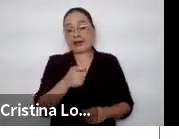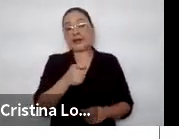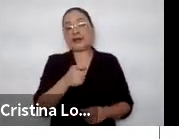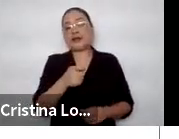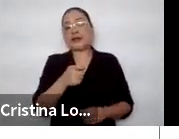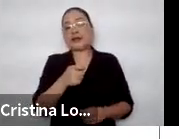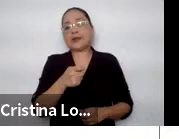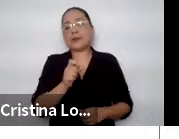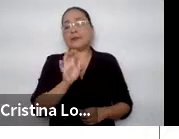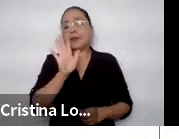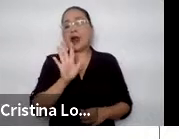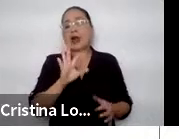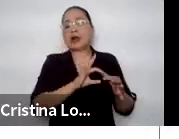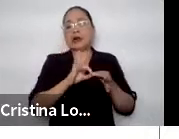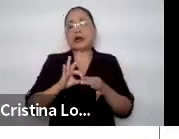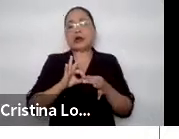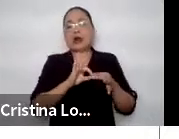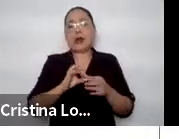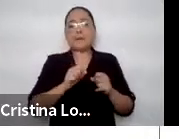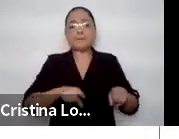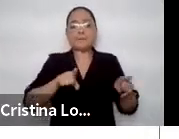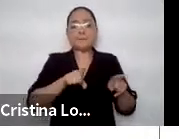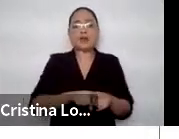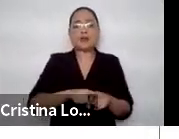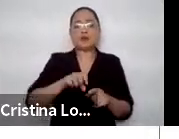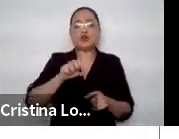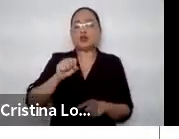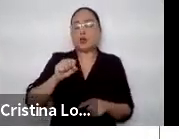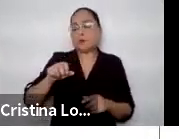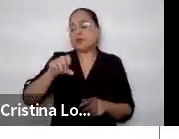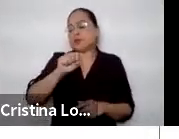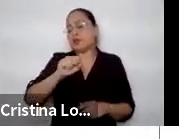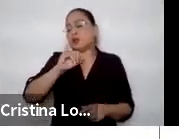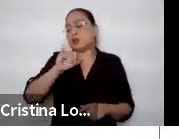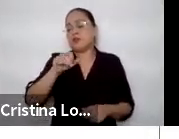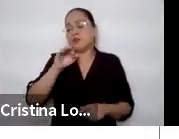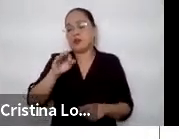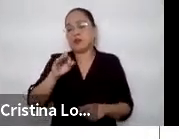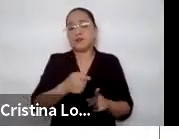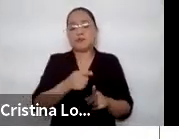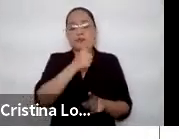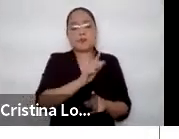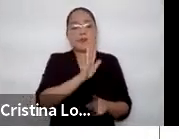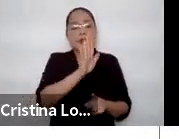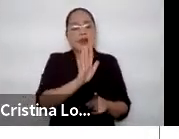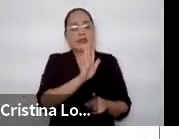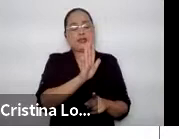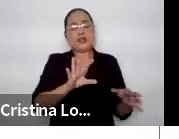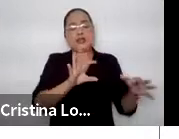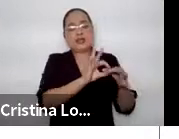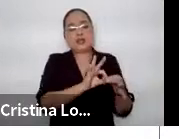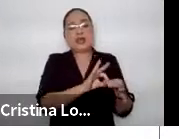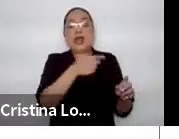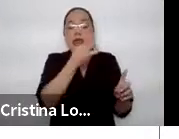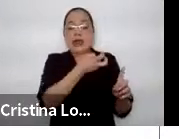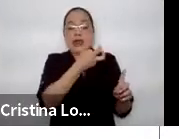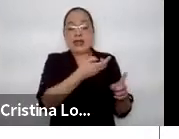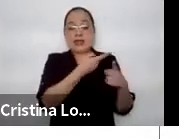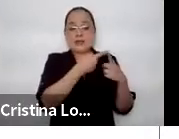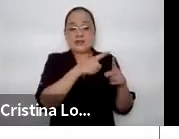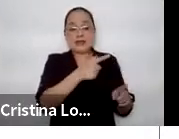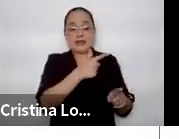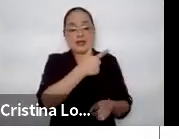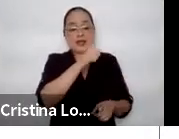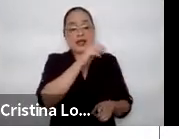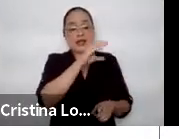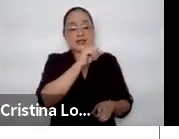muy pegado con el Semanario Judicial, pero esta es una publicación paralela al antes